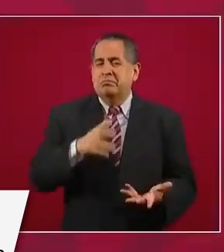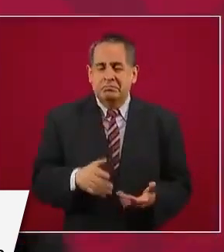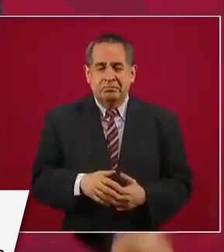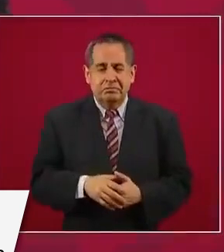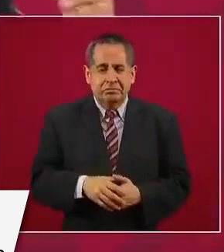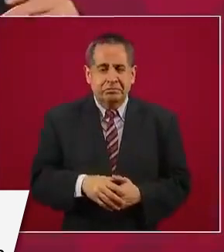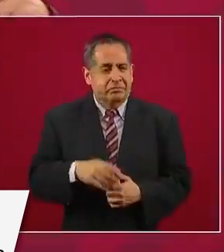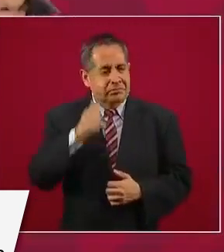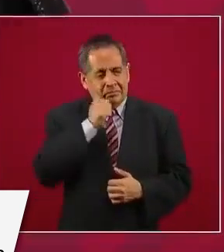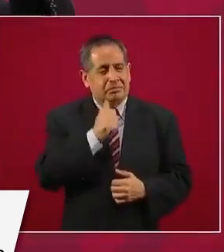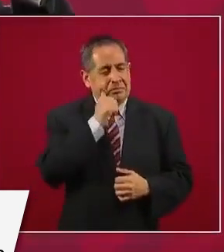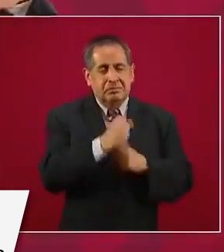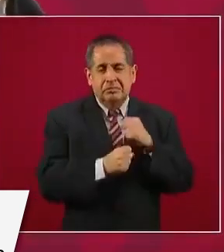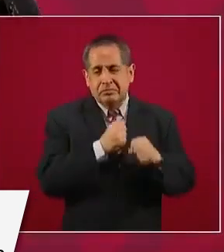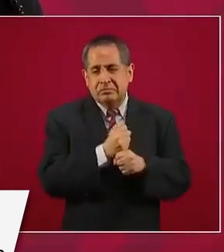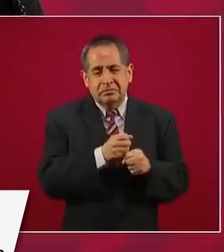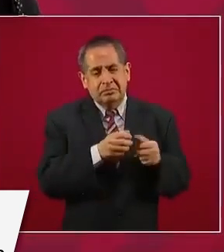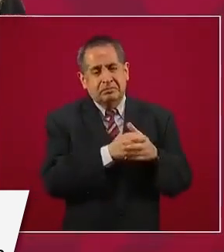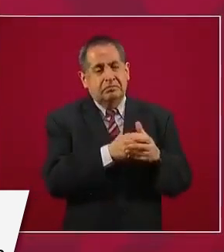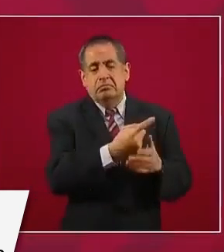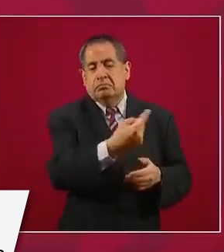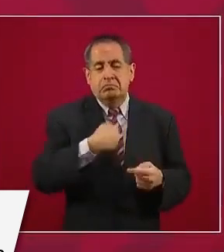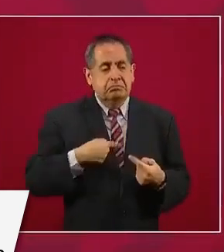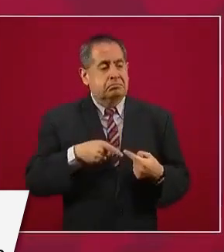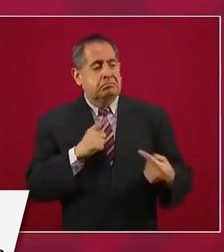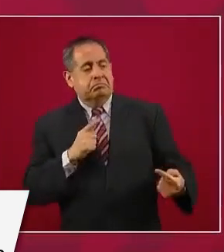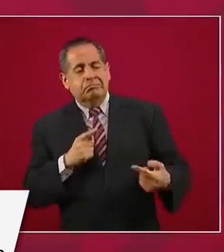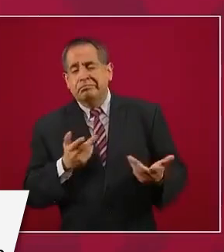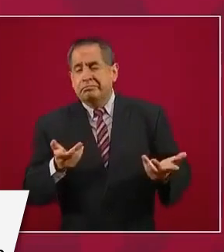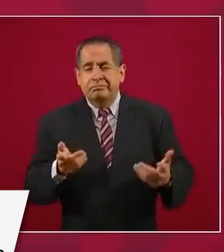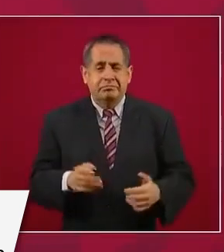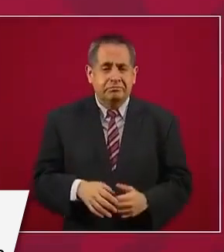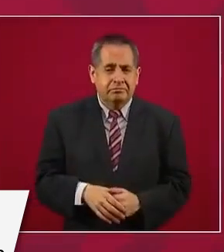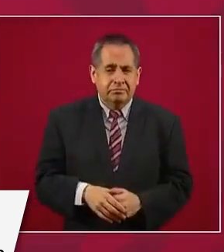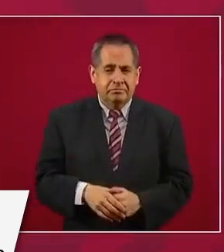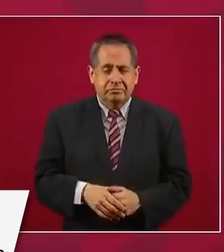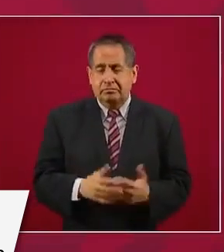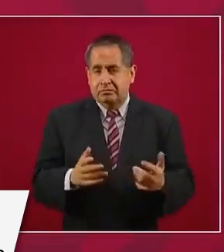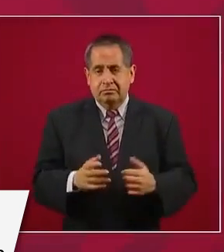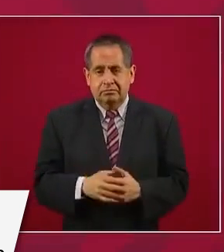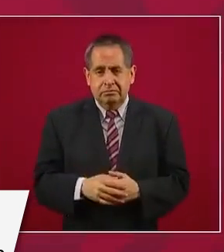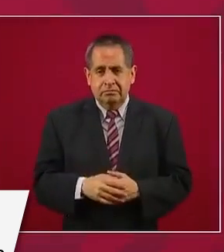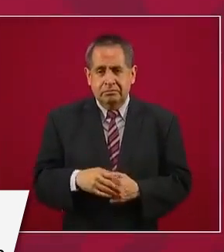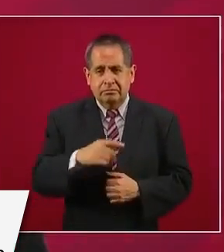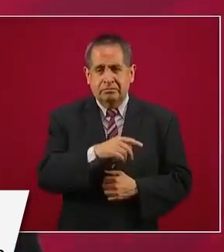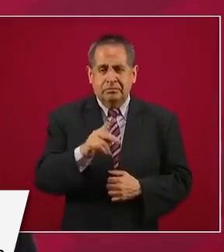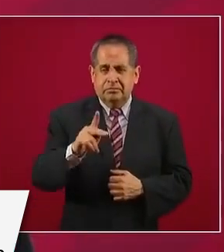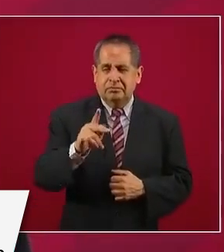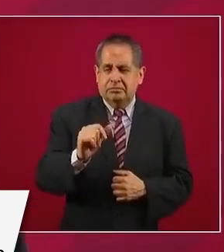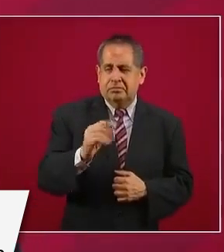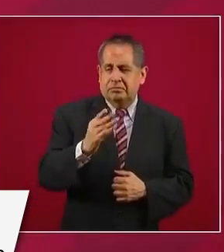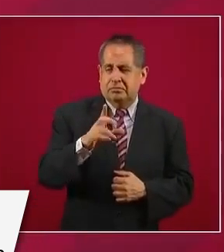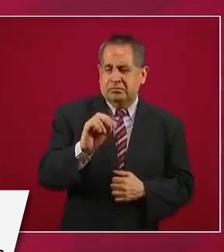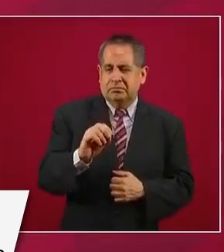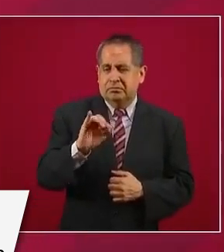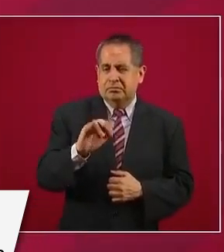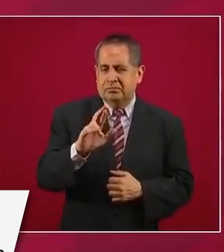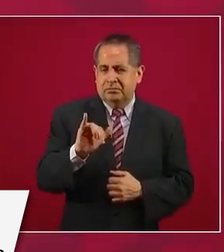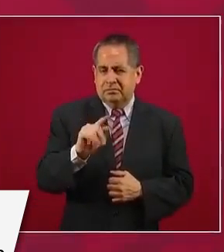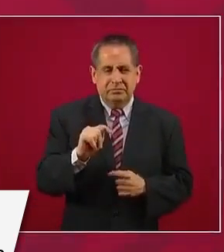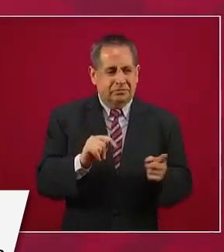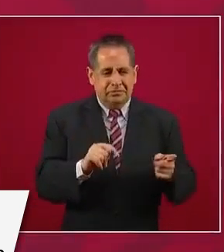que siempre han tenido diferencias con nosotros. Ahí está Pablo Iriar, que yo les